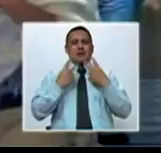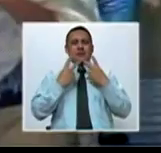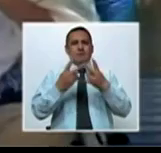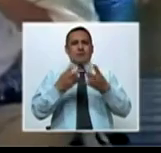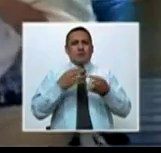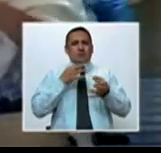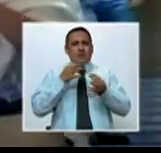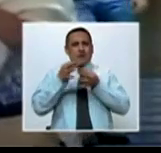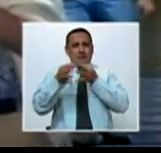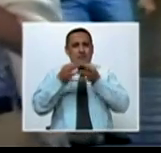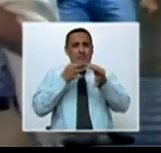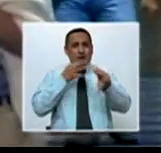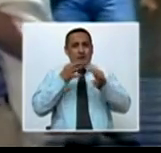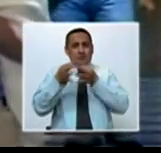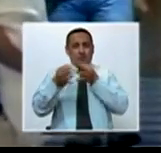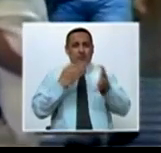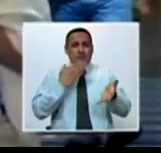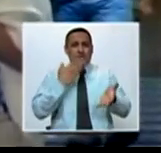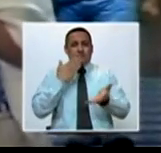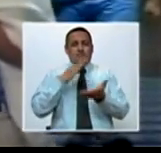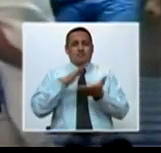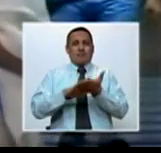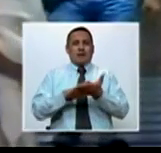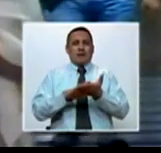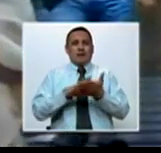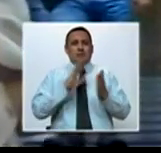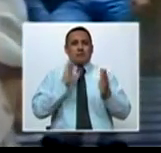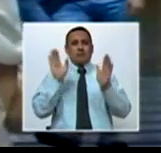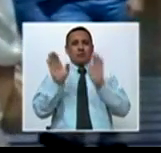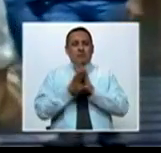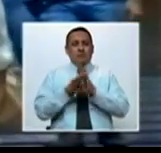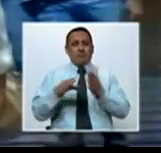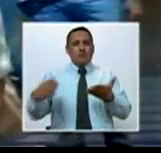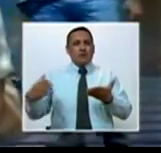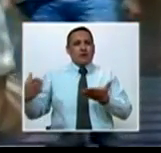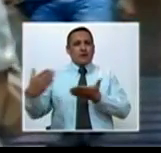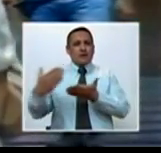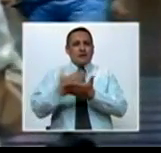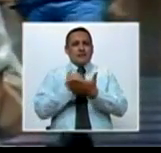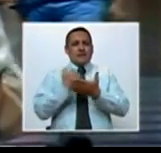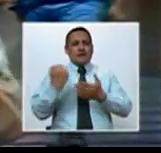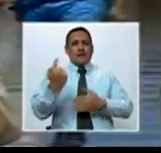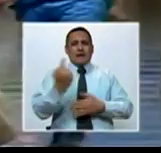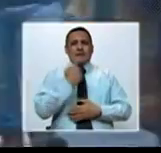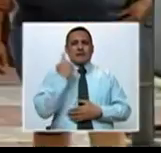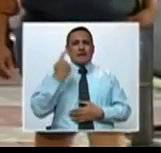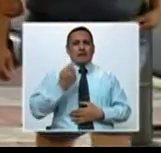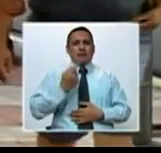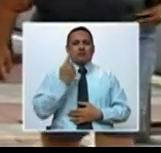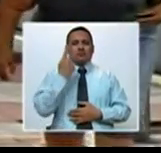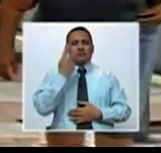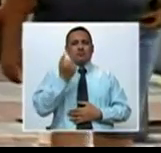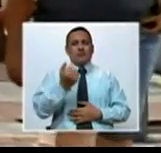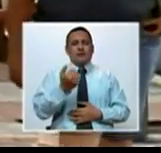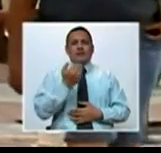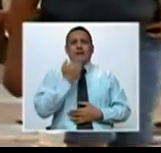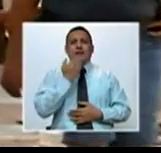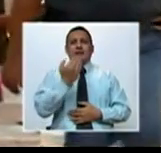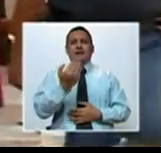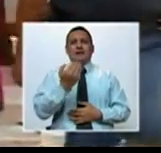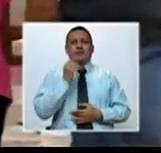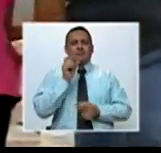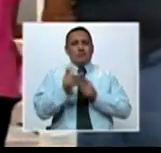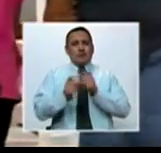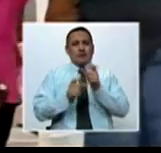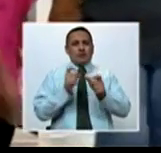una interpretación que permita el embargo total de los ingresos de quienes